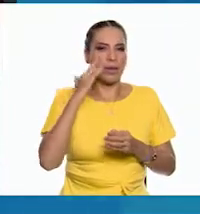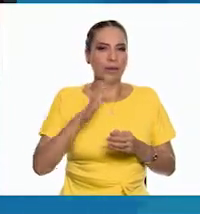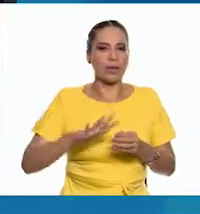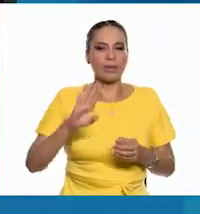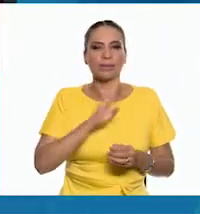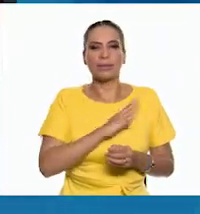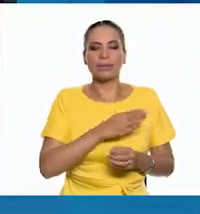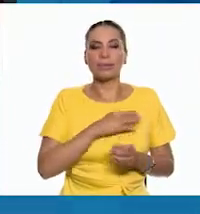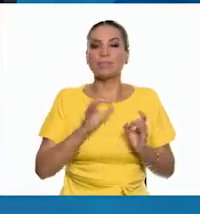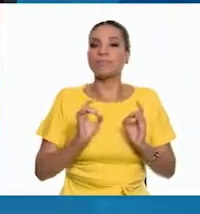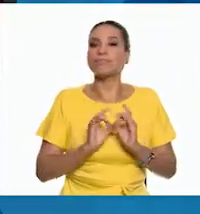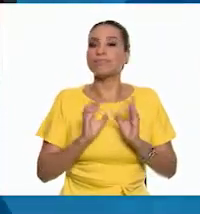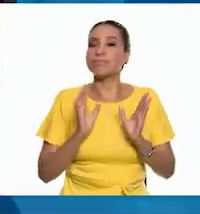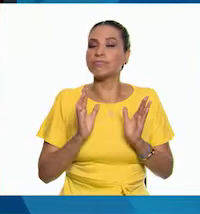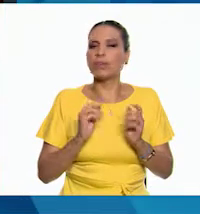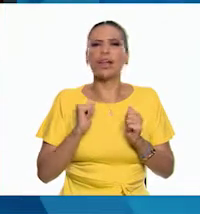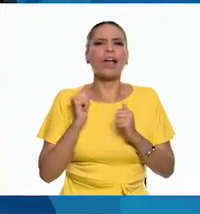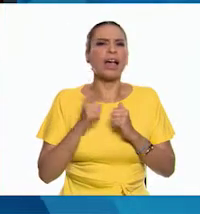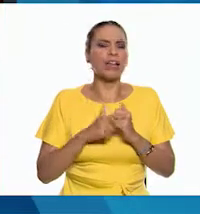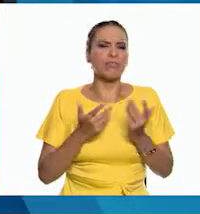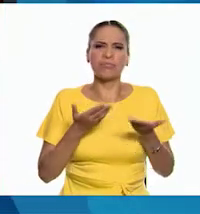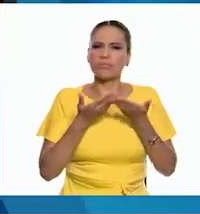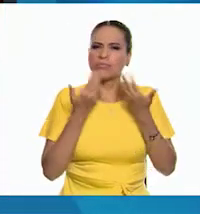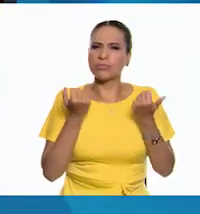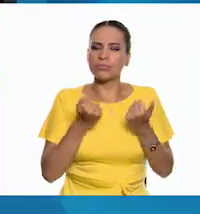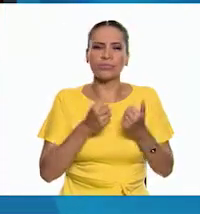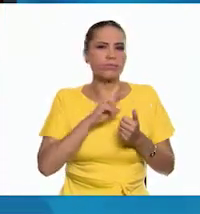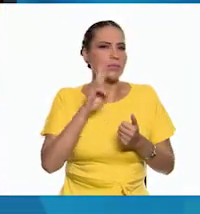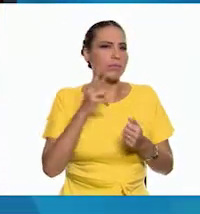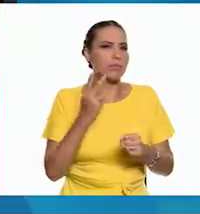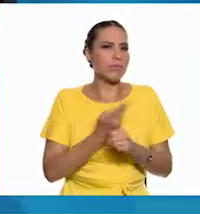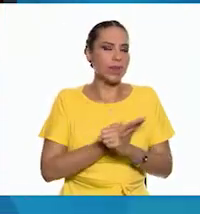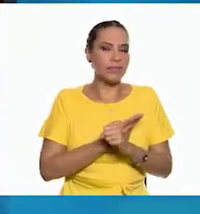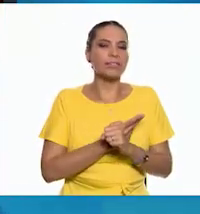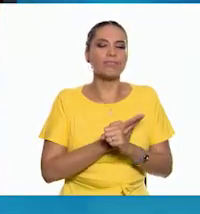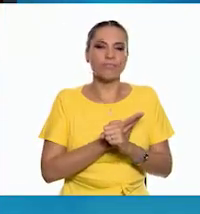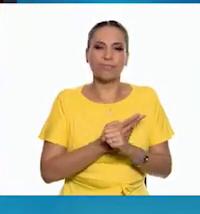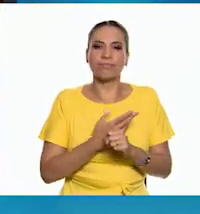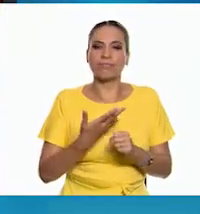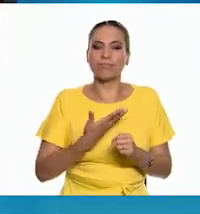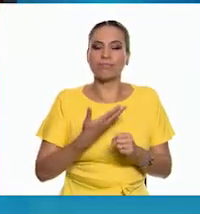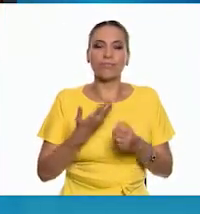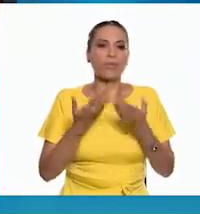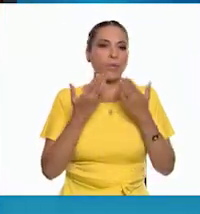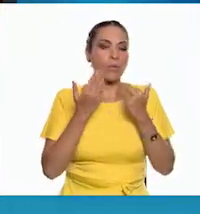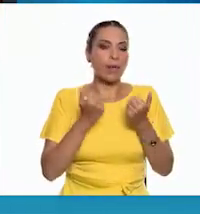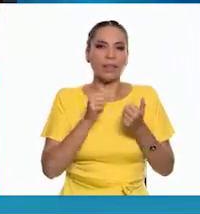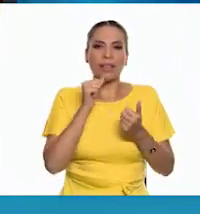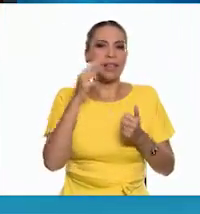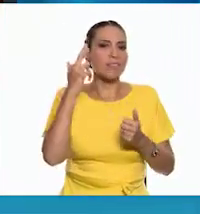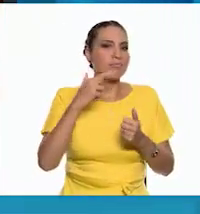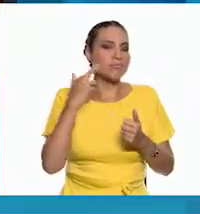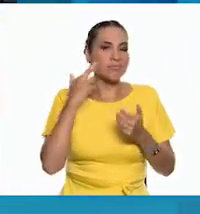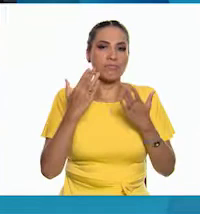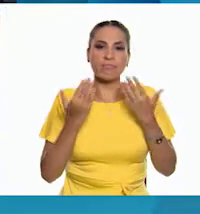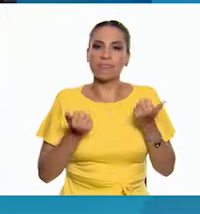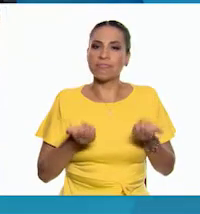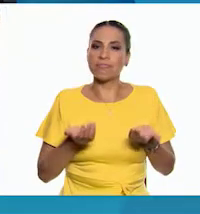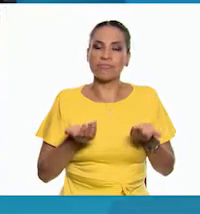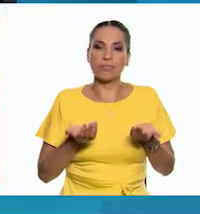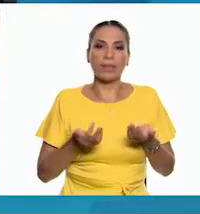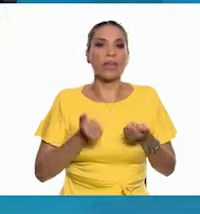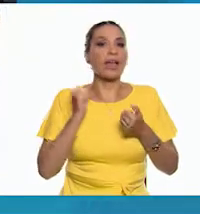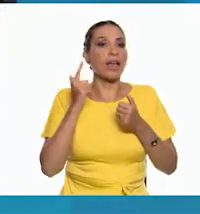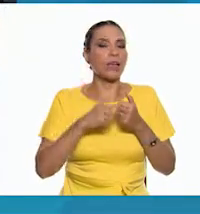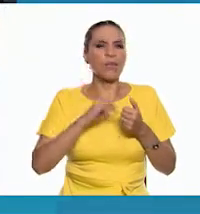De pronto, algo inédito que nunca había pasado, se han quedado sin monarca, no hay rey.